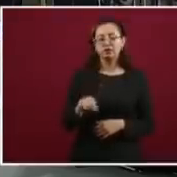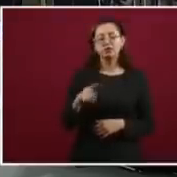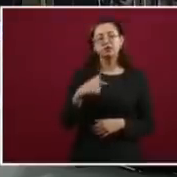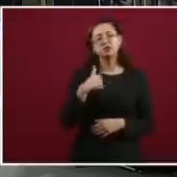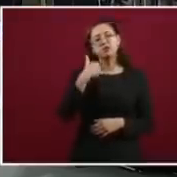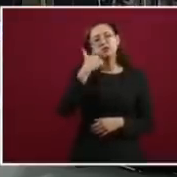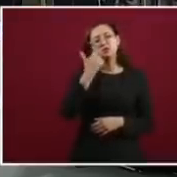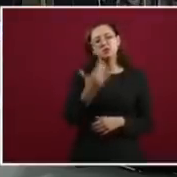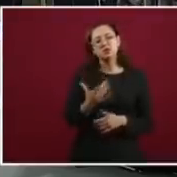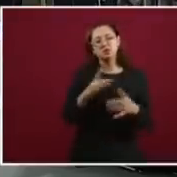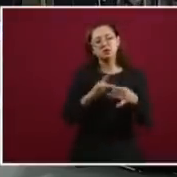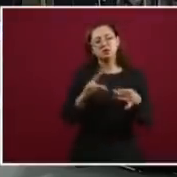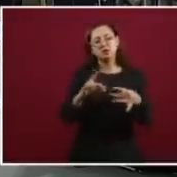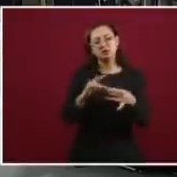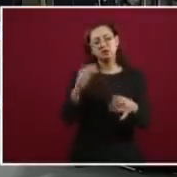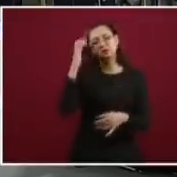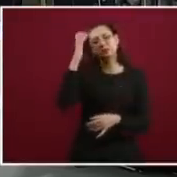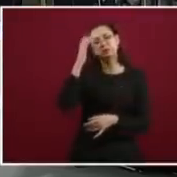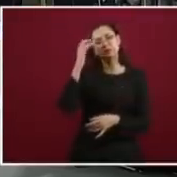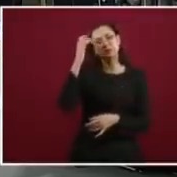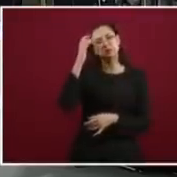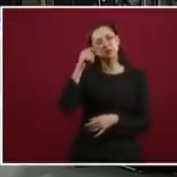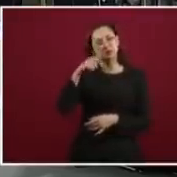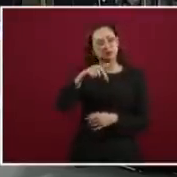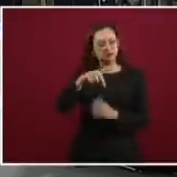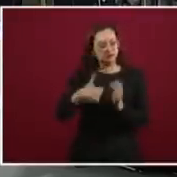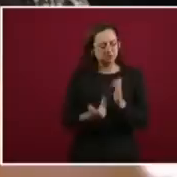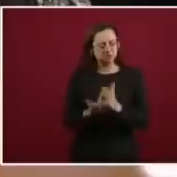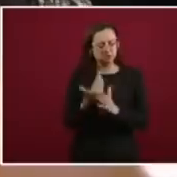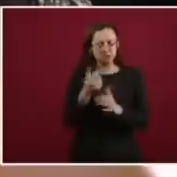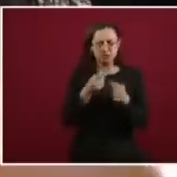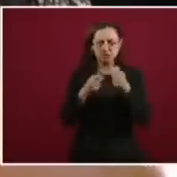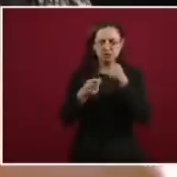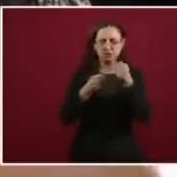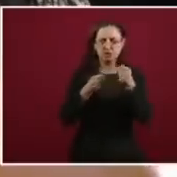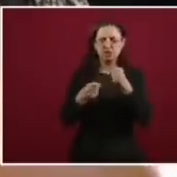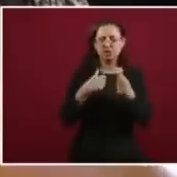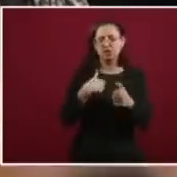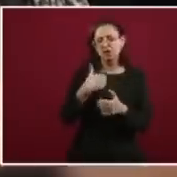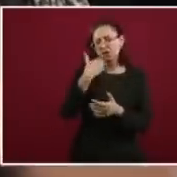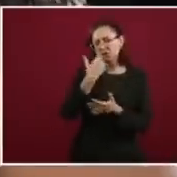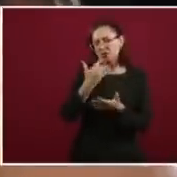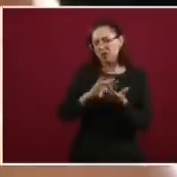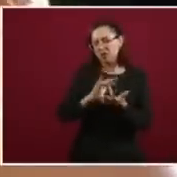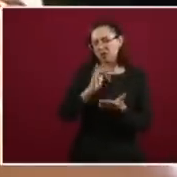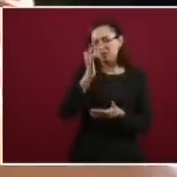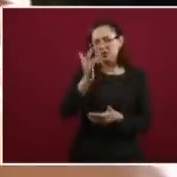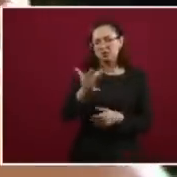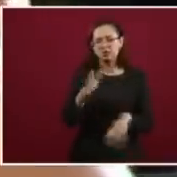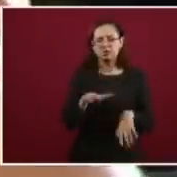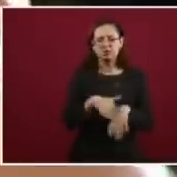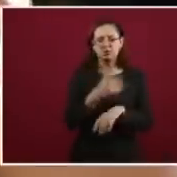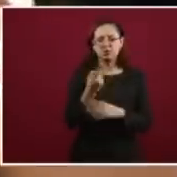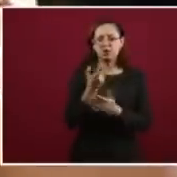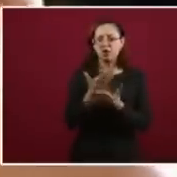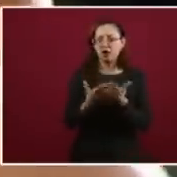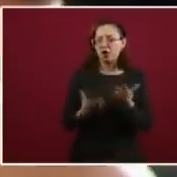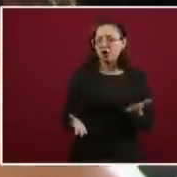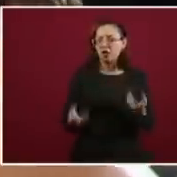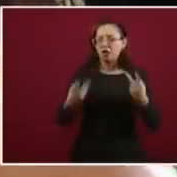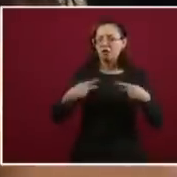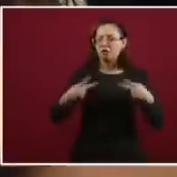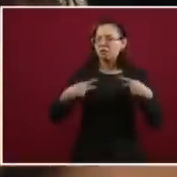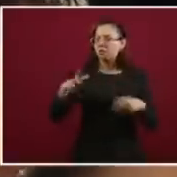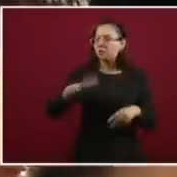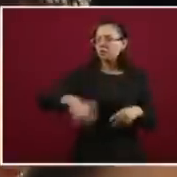un agradecimiento porque está pasando que hay mucho más debate ciudadano